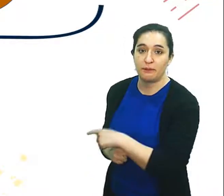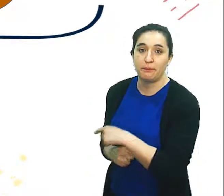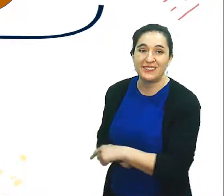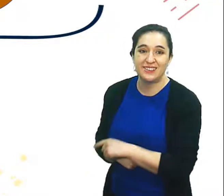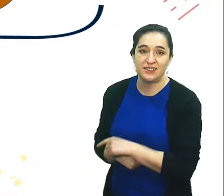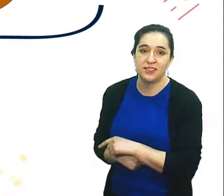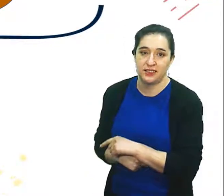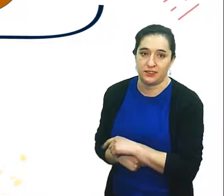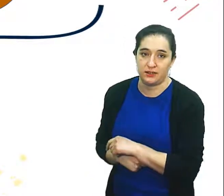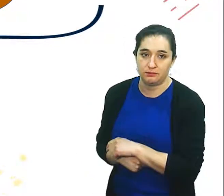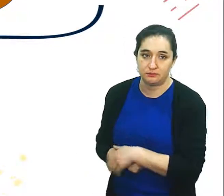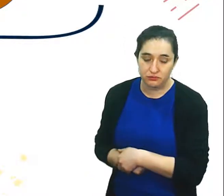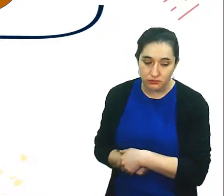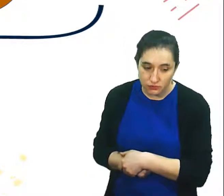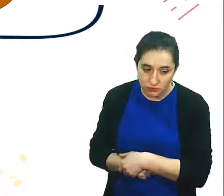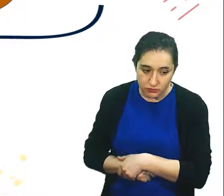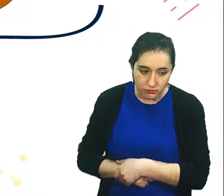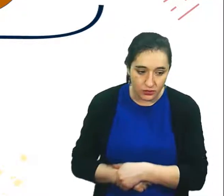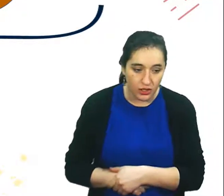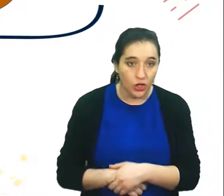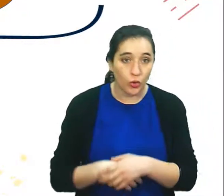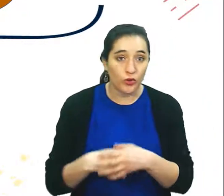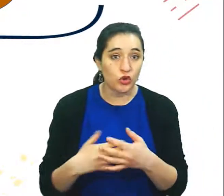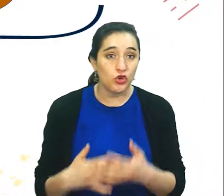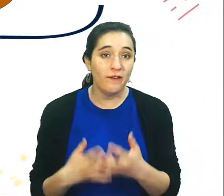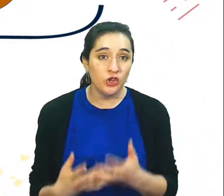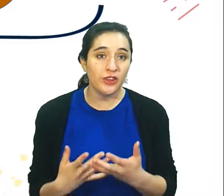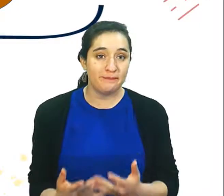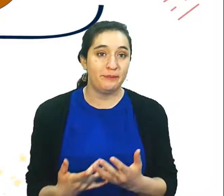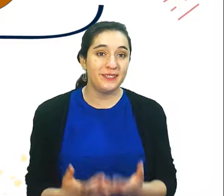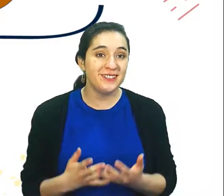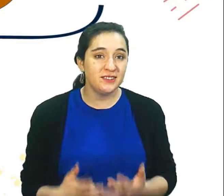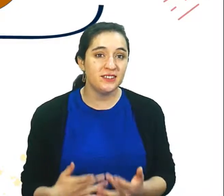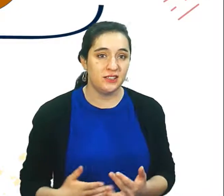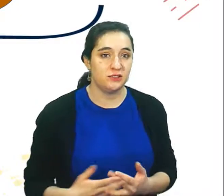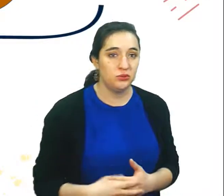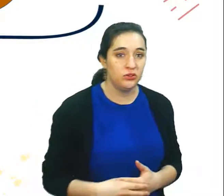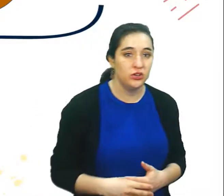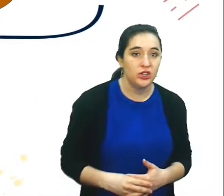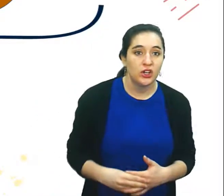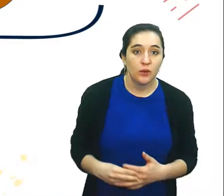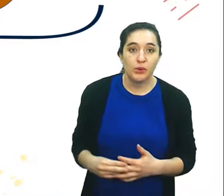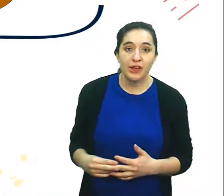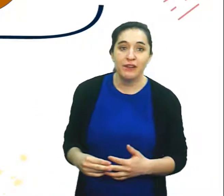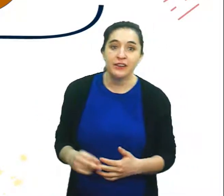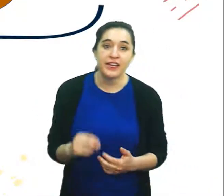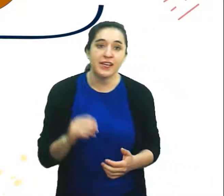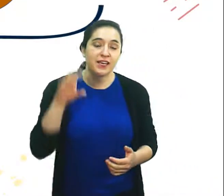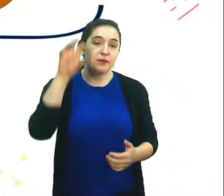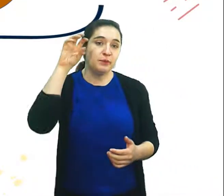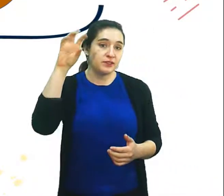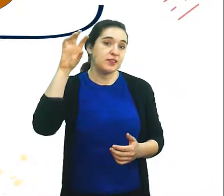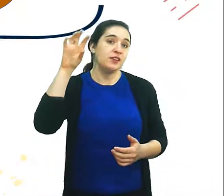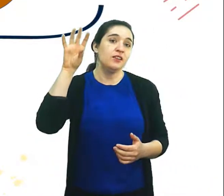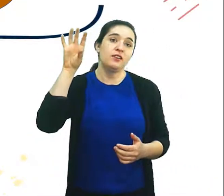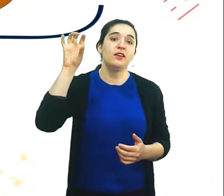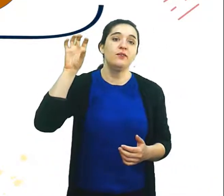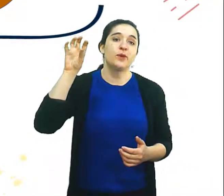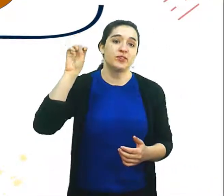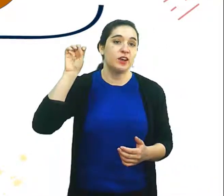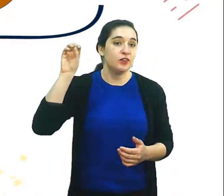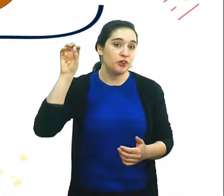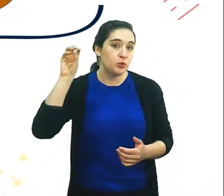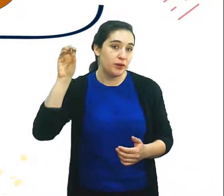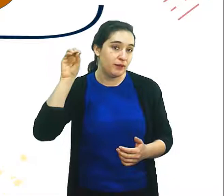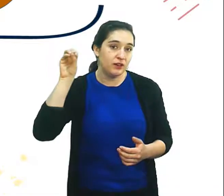eso? Por ser presidencialista. Cuando yo hablo de presidencialismo, voy a hablar de que el presidente